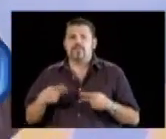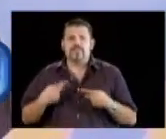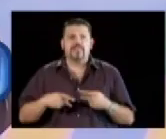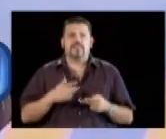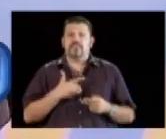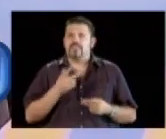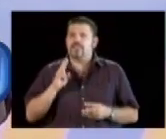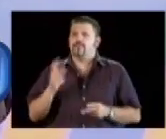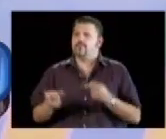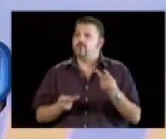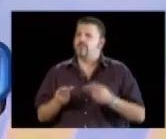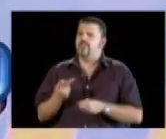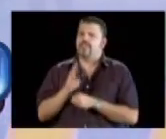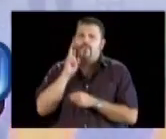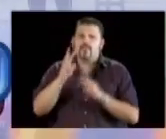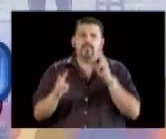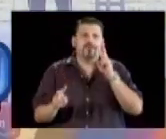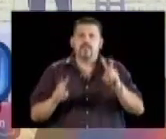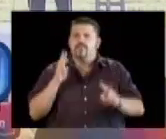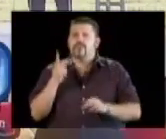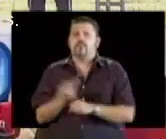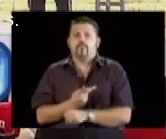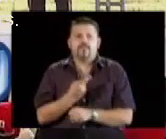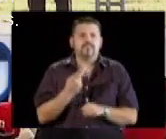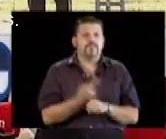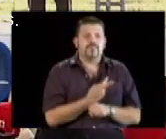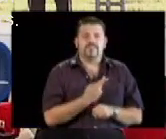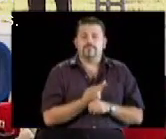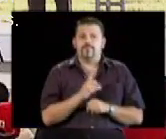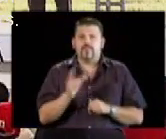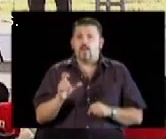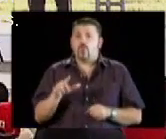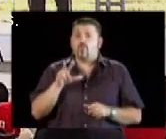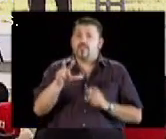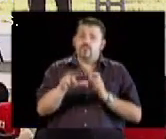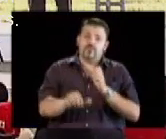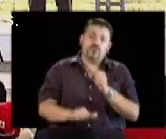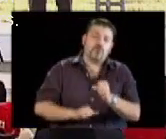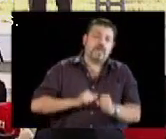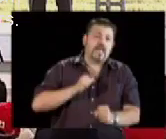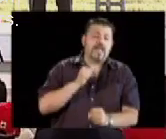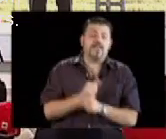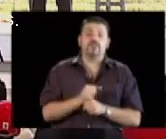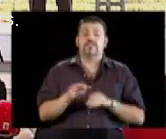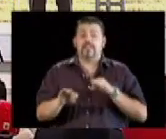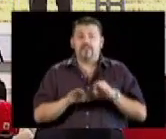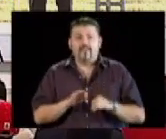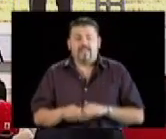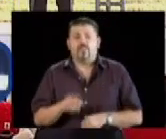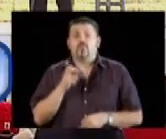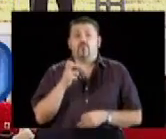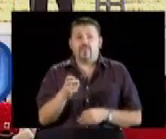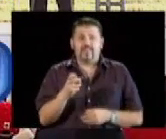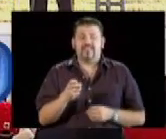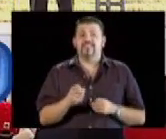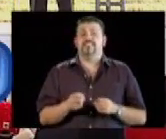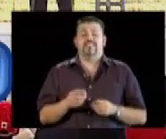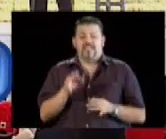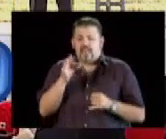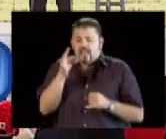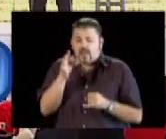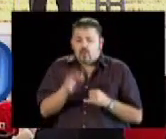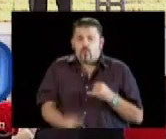ver lo que está pasando. Igual la gente en OmniLife. Llevamos 18 años a través de crisis, de evaluaciones. Esta última crisis